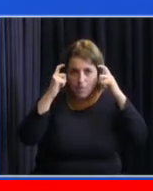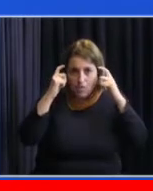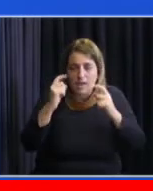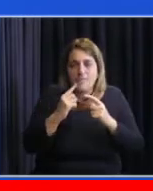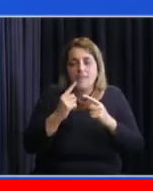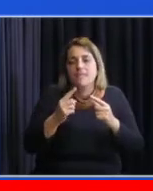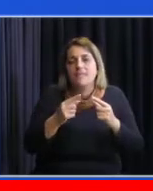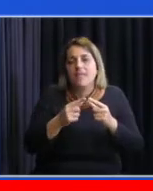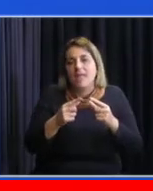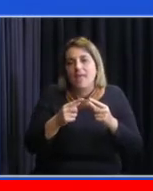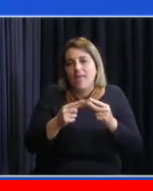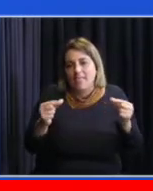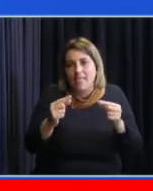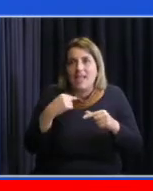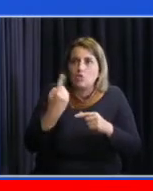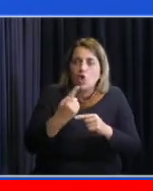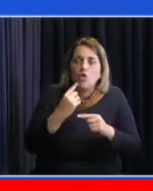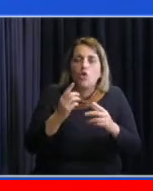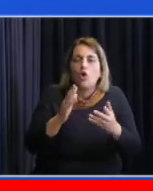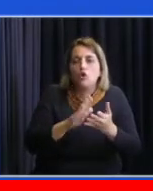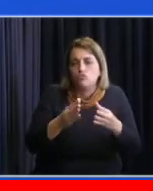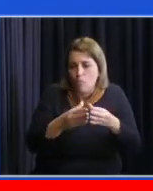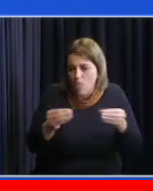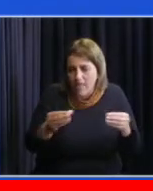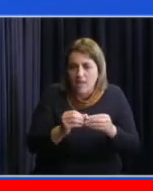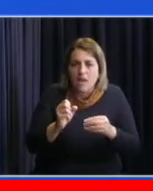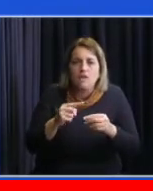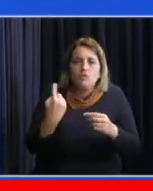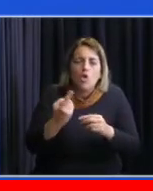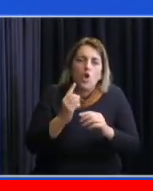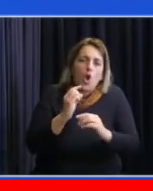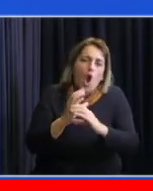de tela en todas las unidades del transporte colectivo.